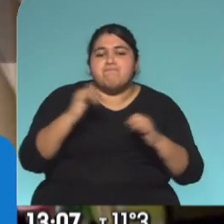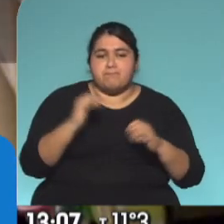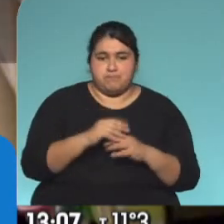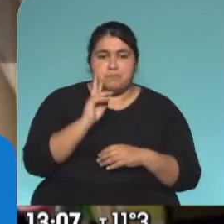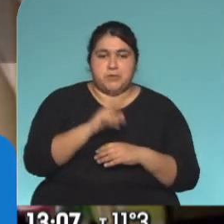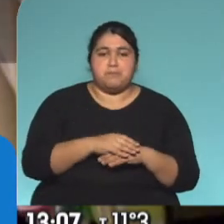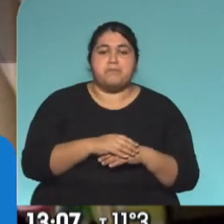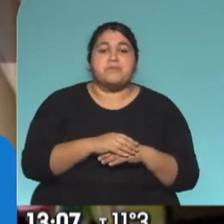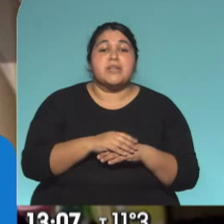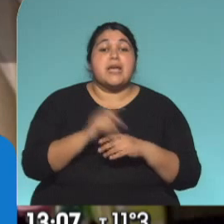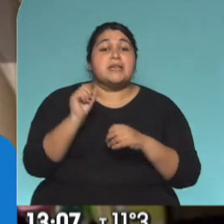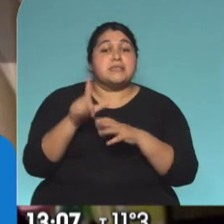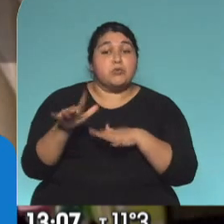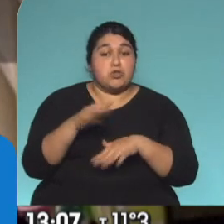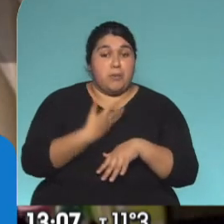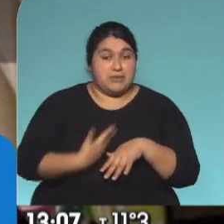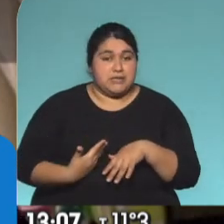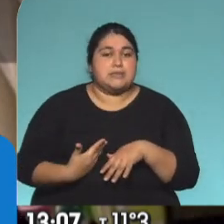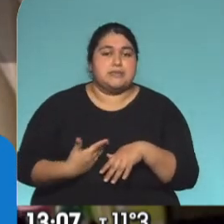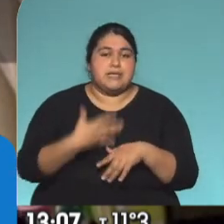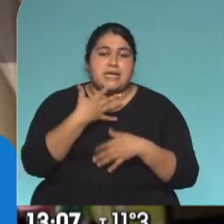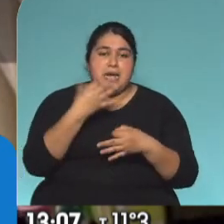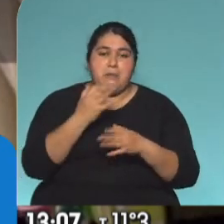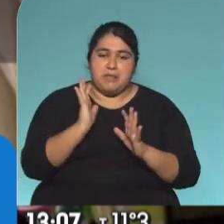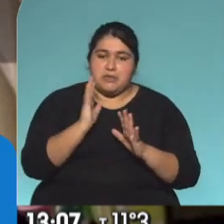For the president, it's really his age and probably his weight.